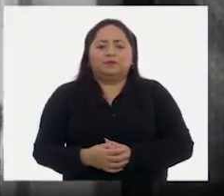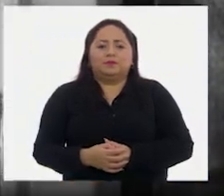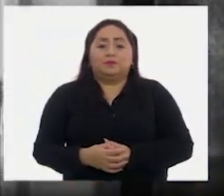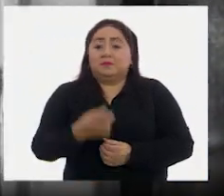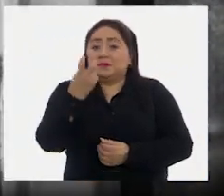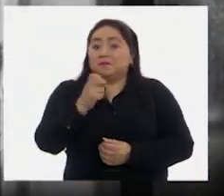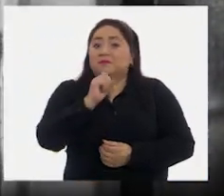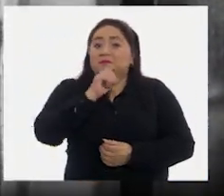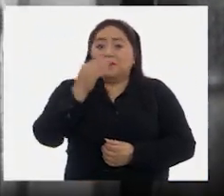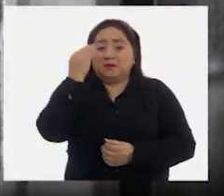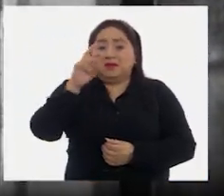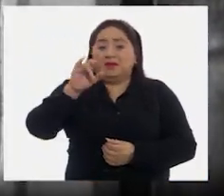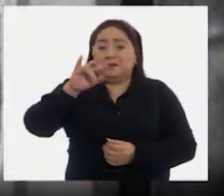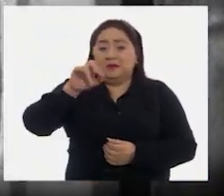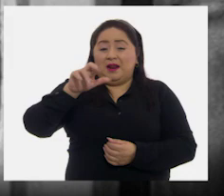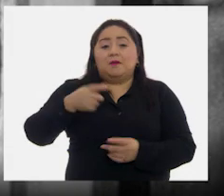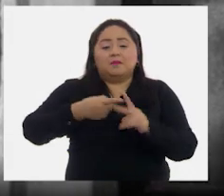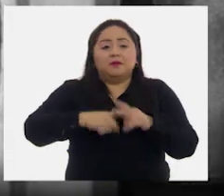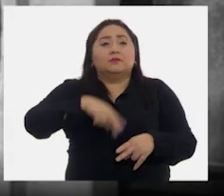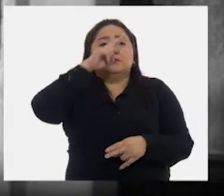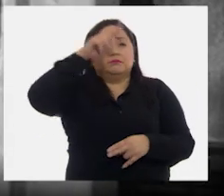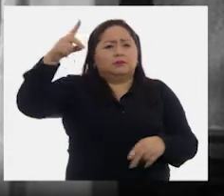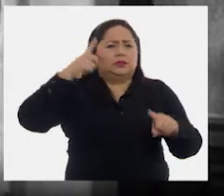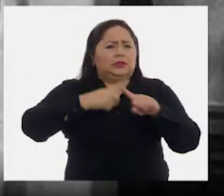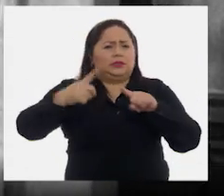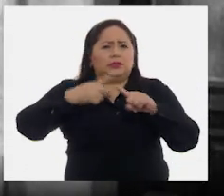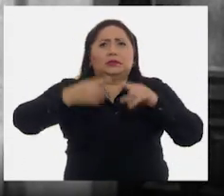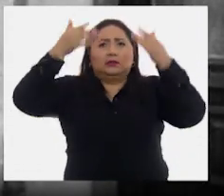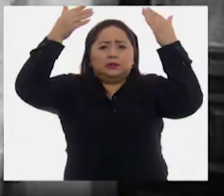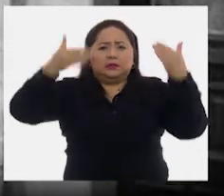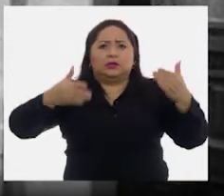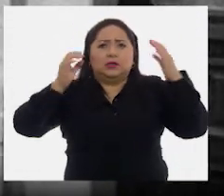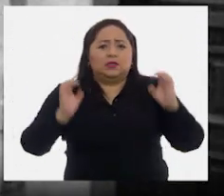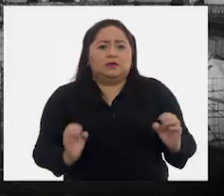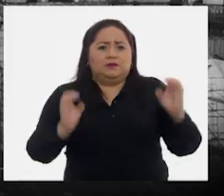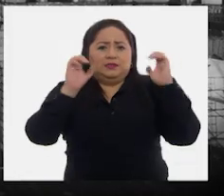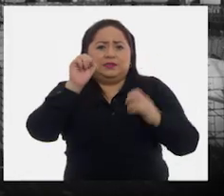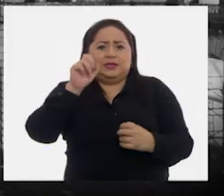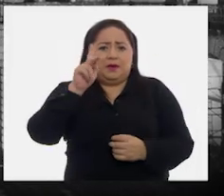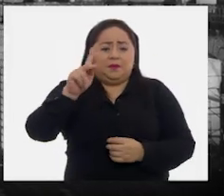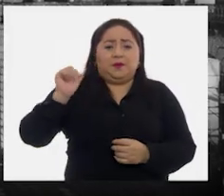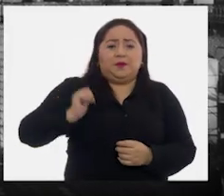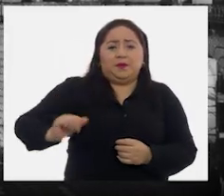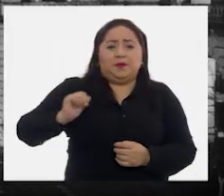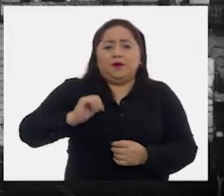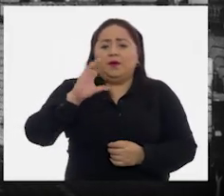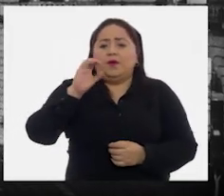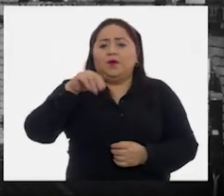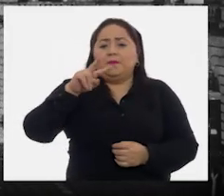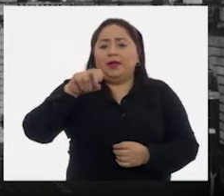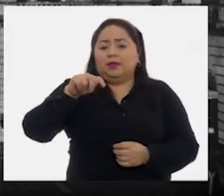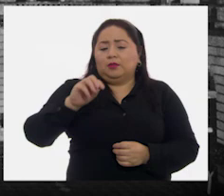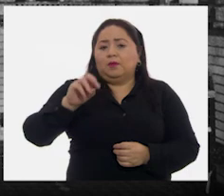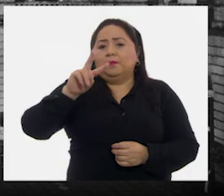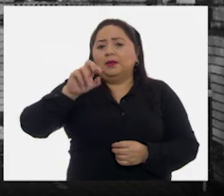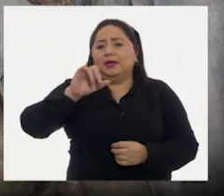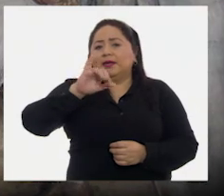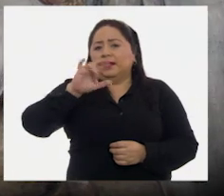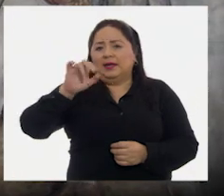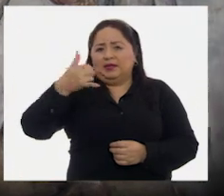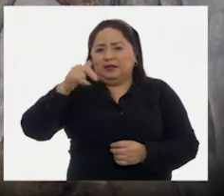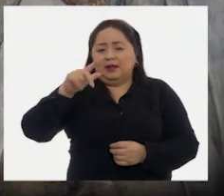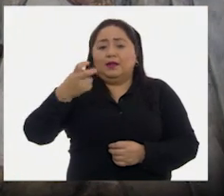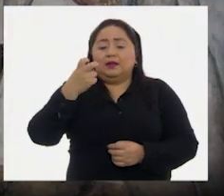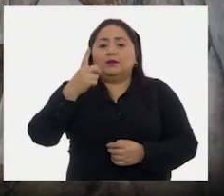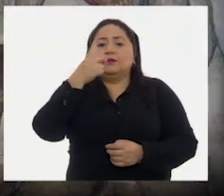Al mismo tiempo, Rivera empezó a pintar una serie de murales en el edificio de la SEP, antiguo convento virreinal. La obra consistió